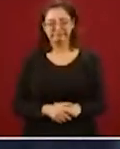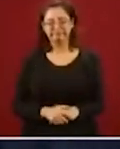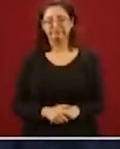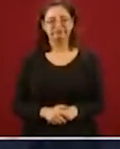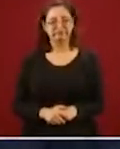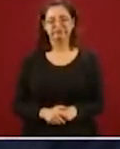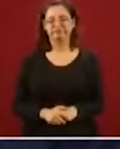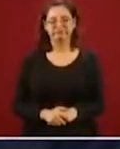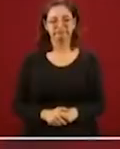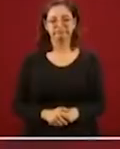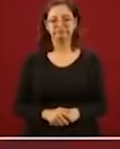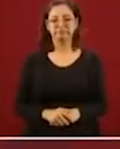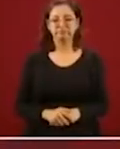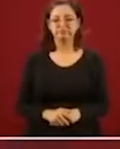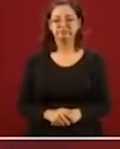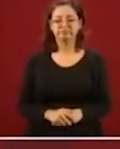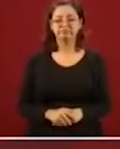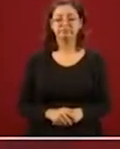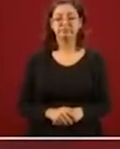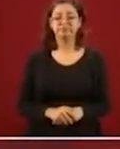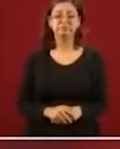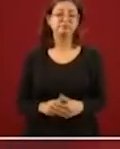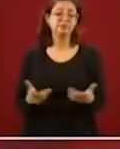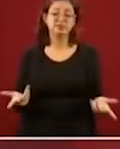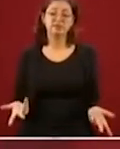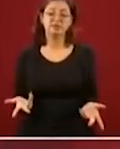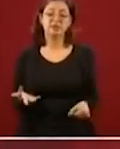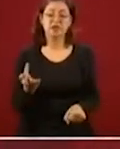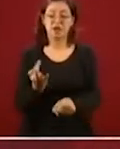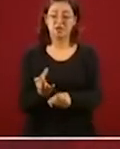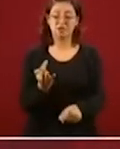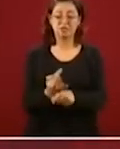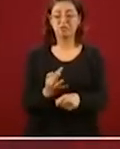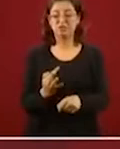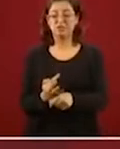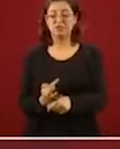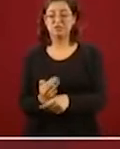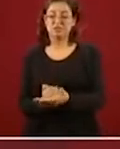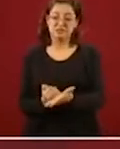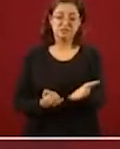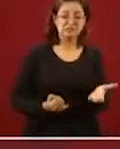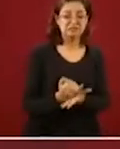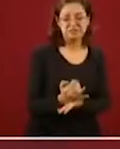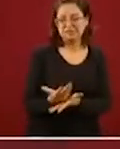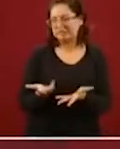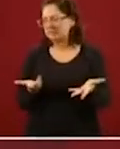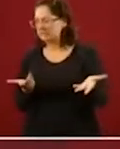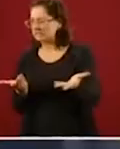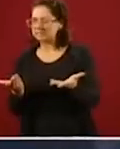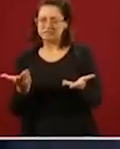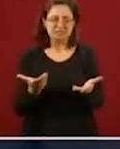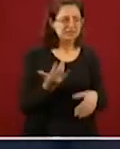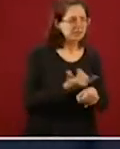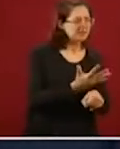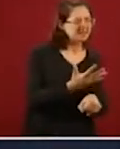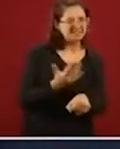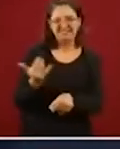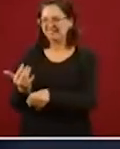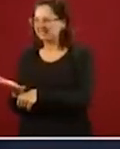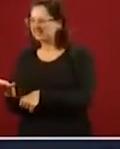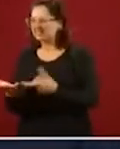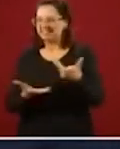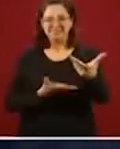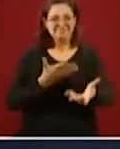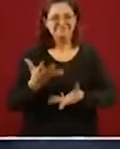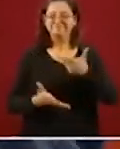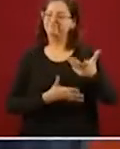O sea, y en estos menesteres hay que optar entre inconvenientes. Entonces, lo que se resolvió